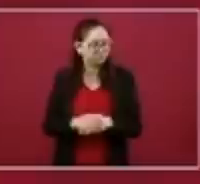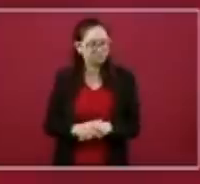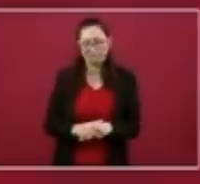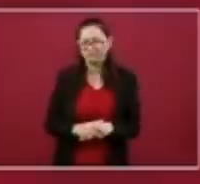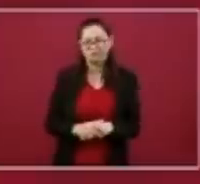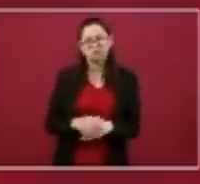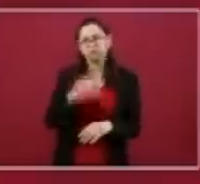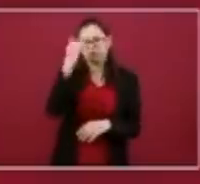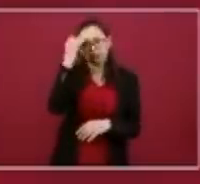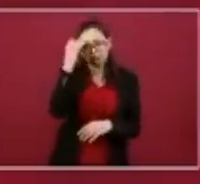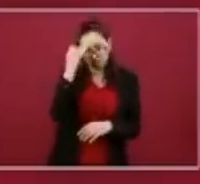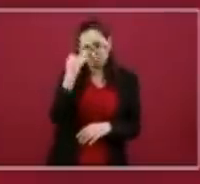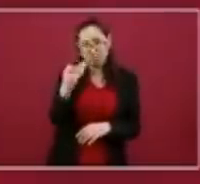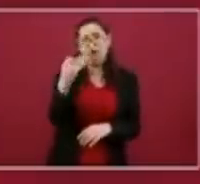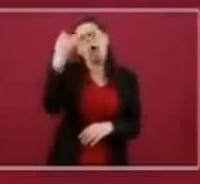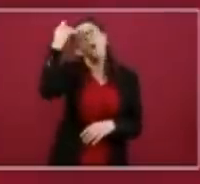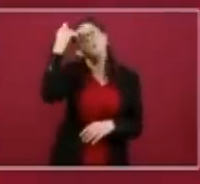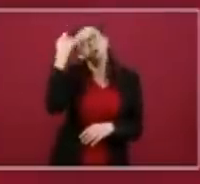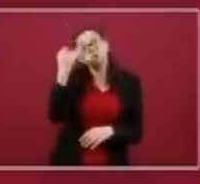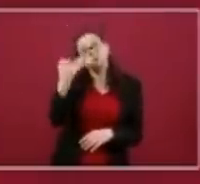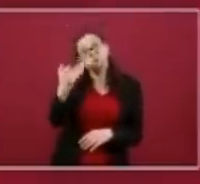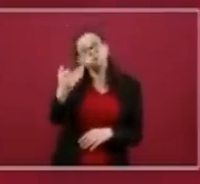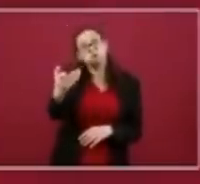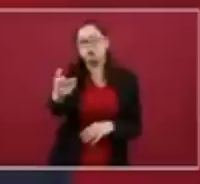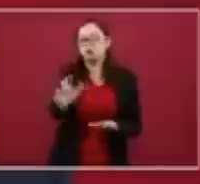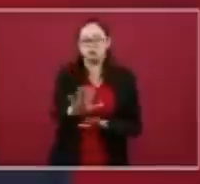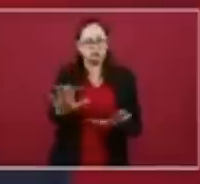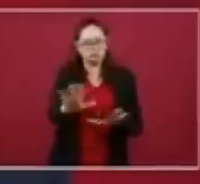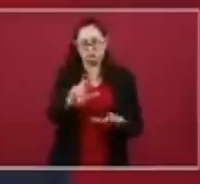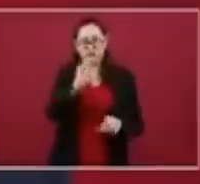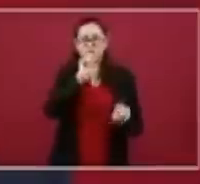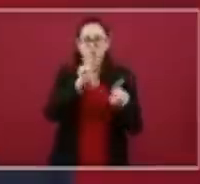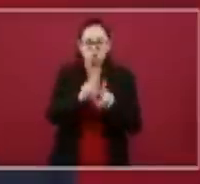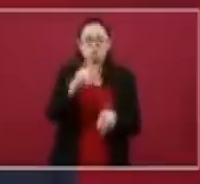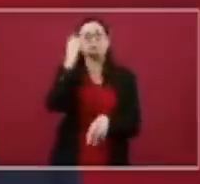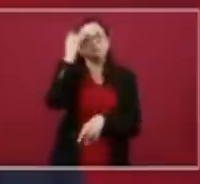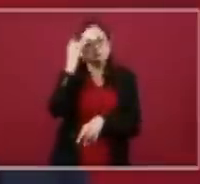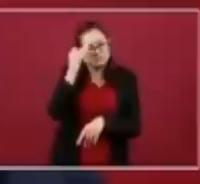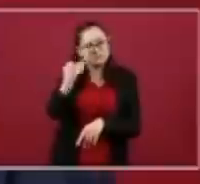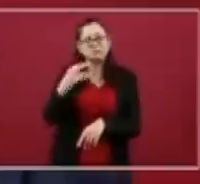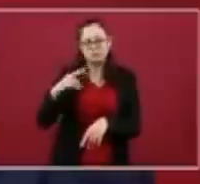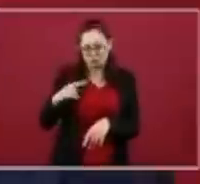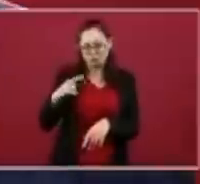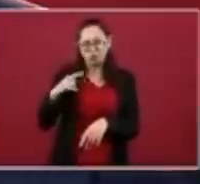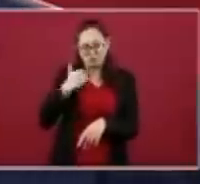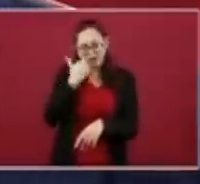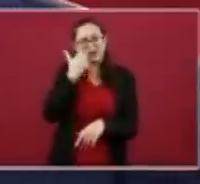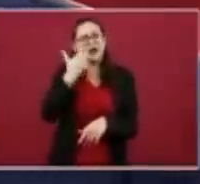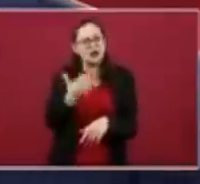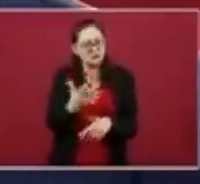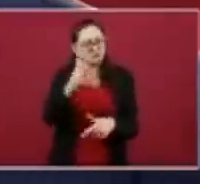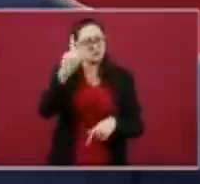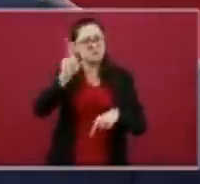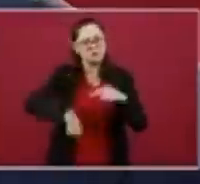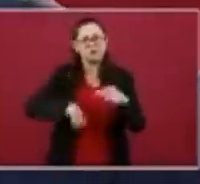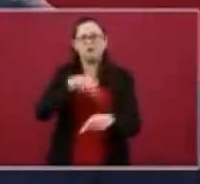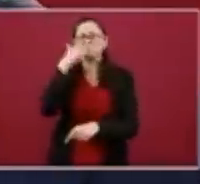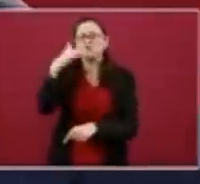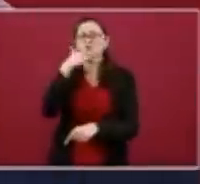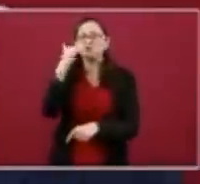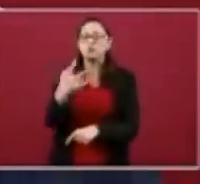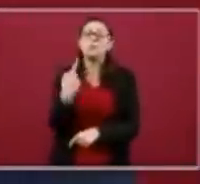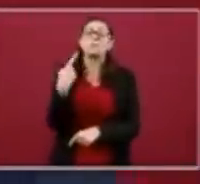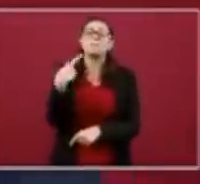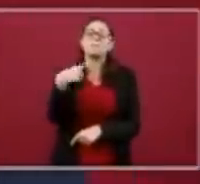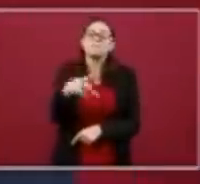no mucho, porque hay la voluntad de acabar con la corrupción, pero todavía se